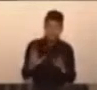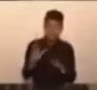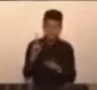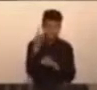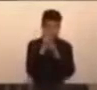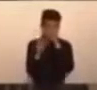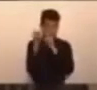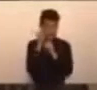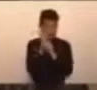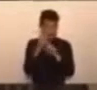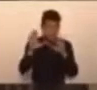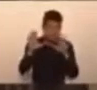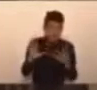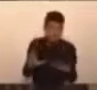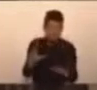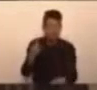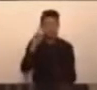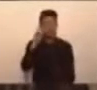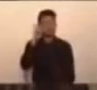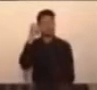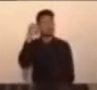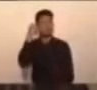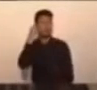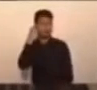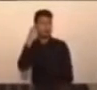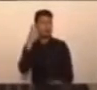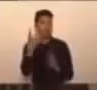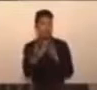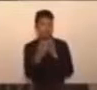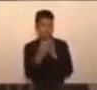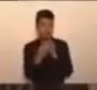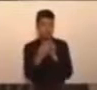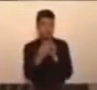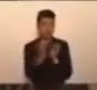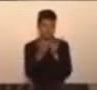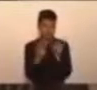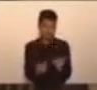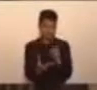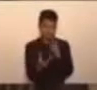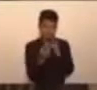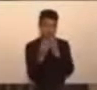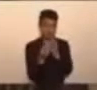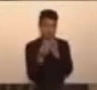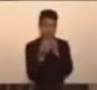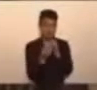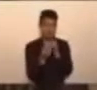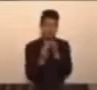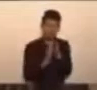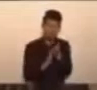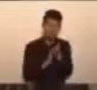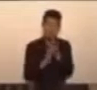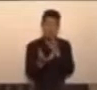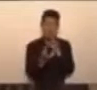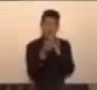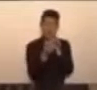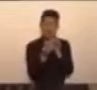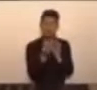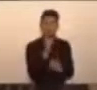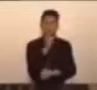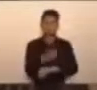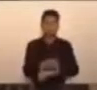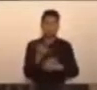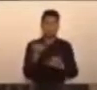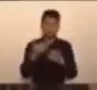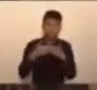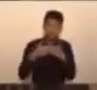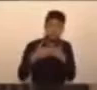el año pasado, el gobierno nacional hizo un acuerdo con los estudiantes y lo que se estableció es que de ahora